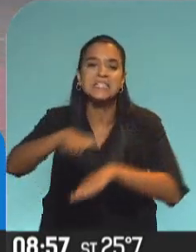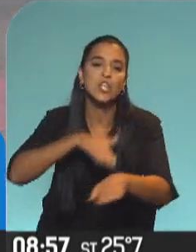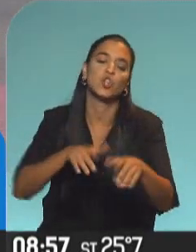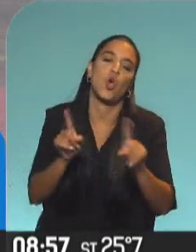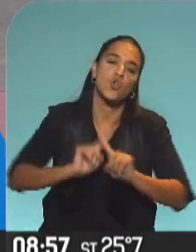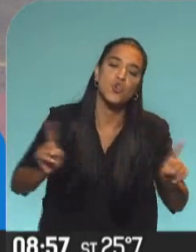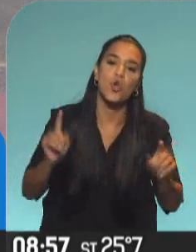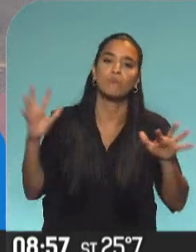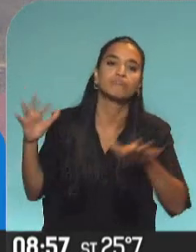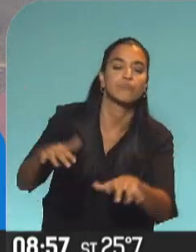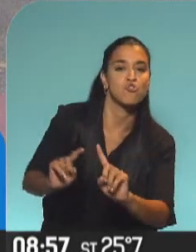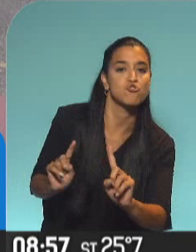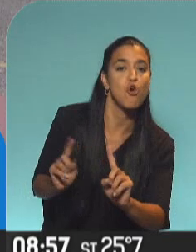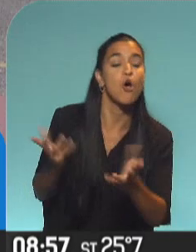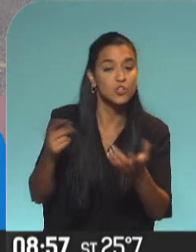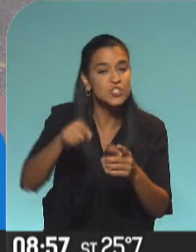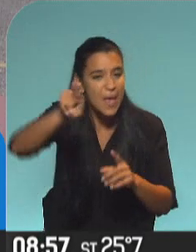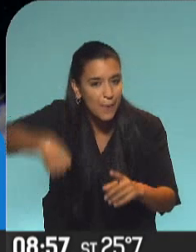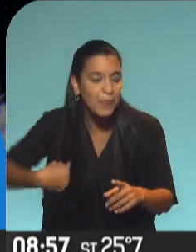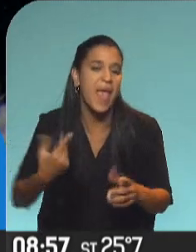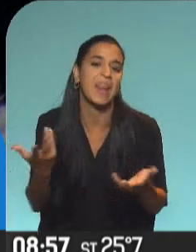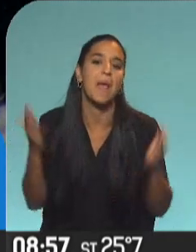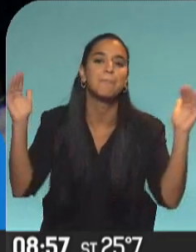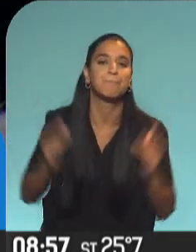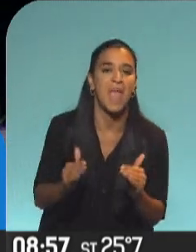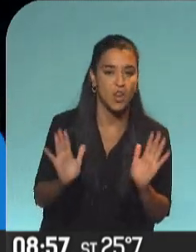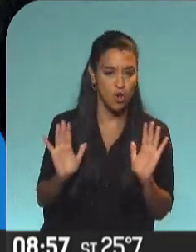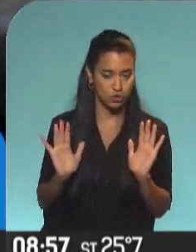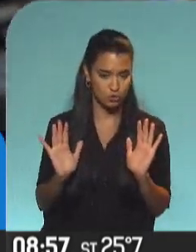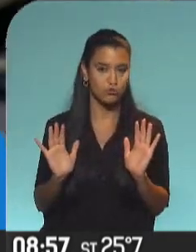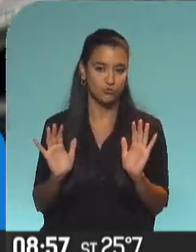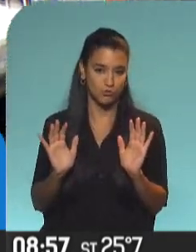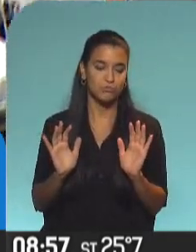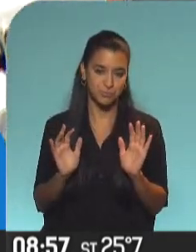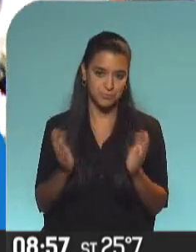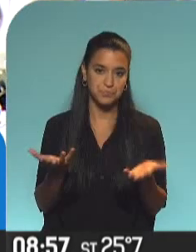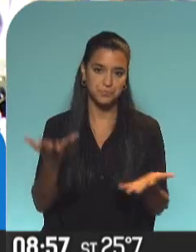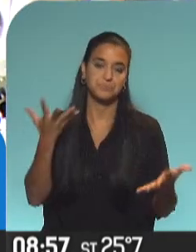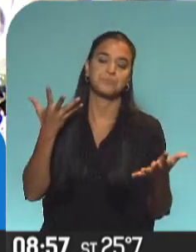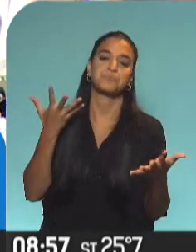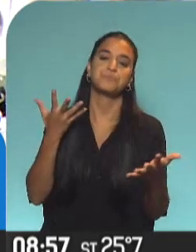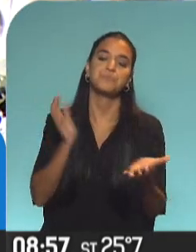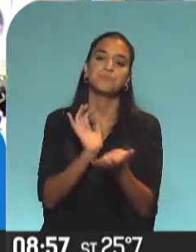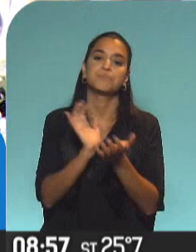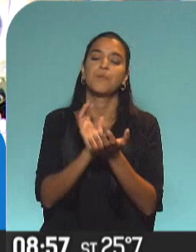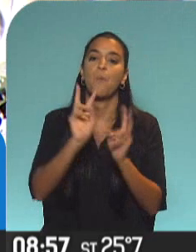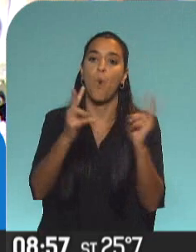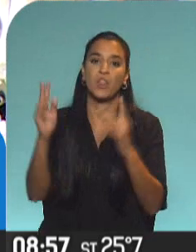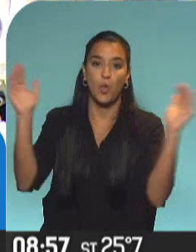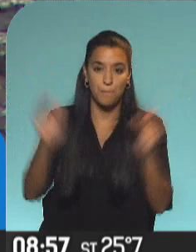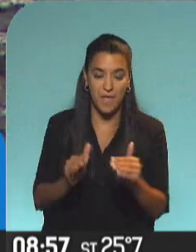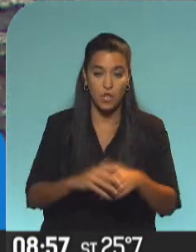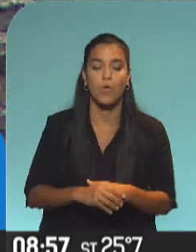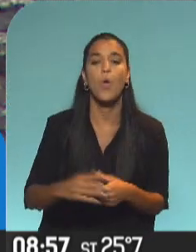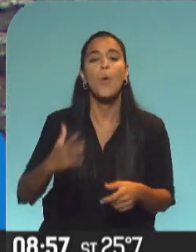salimos a la calle todos juntos y eso produjo que baje considerablemente el número de fallecidos las